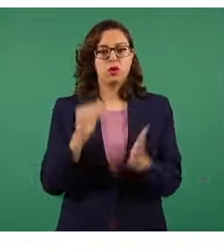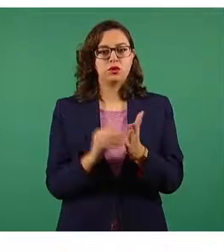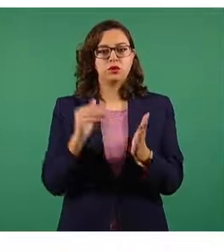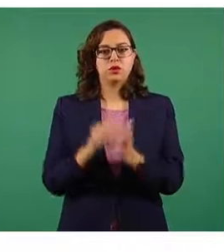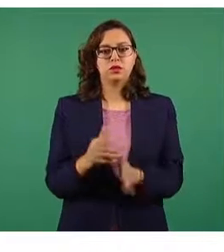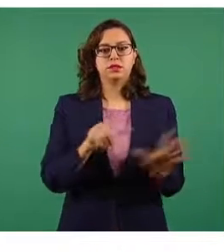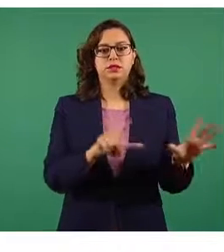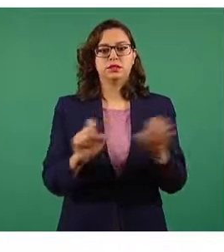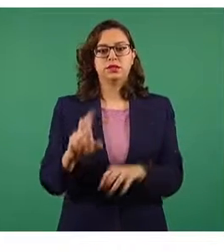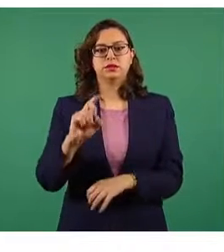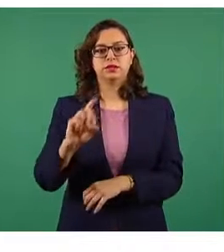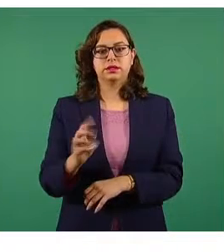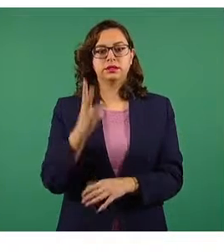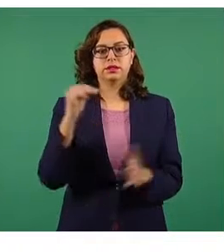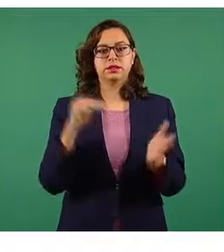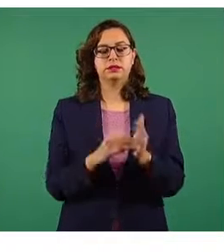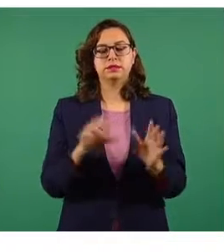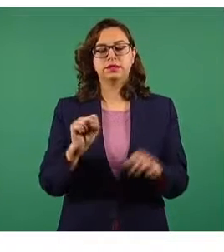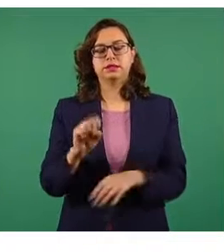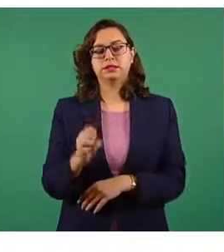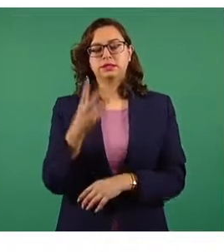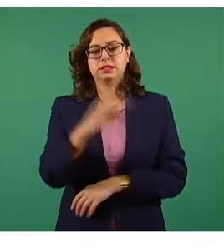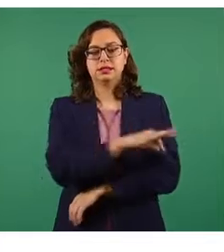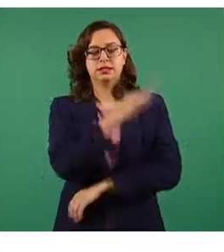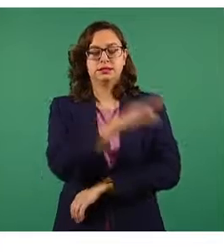4.133.063 dosis,